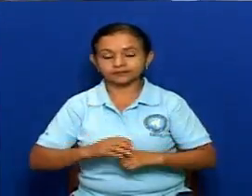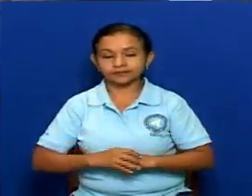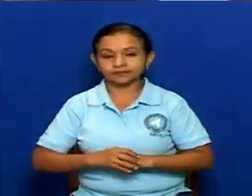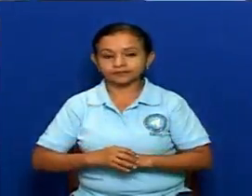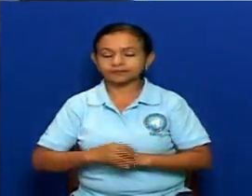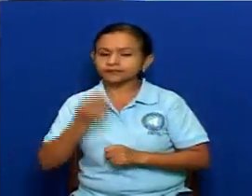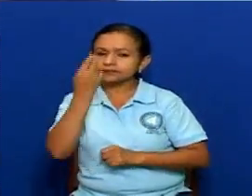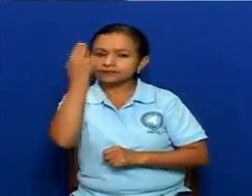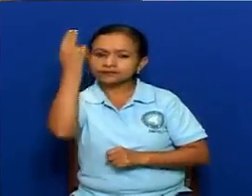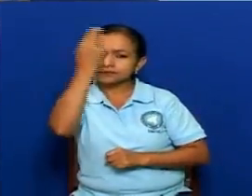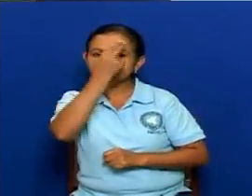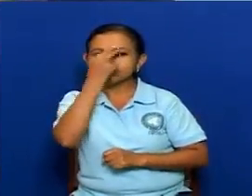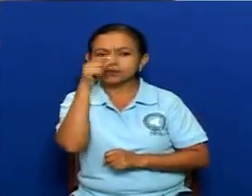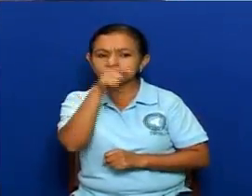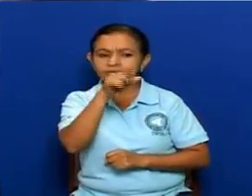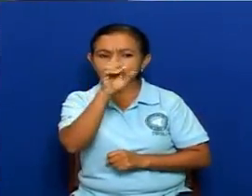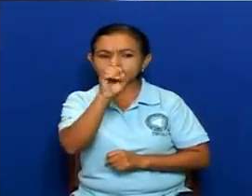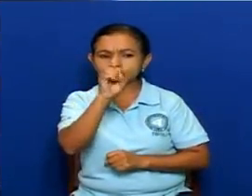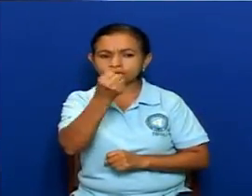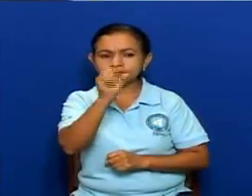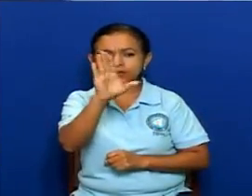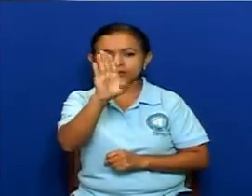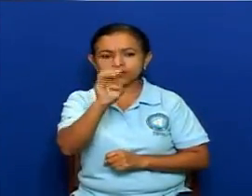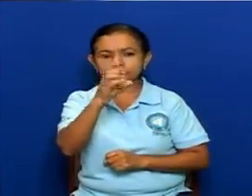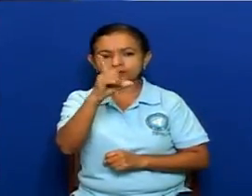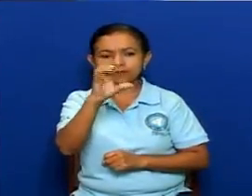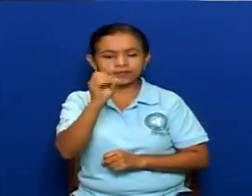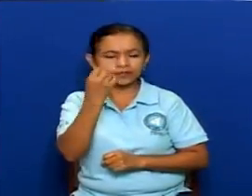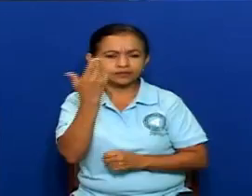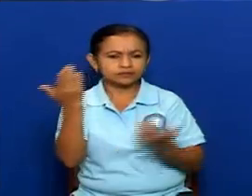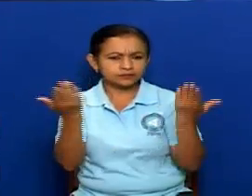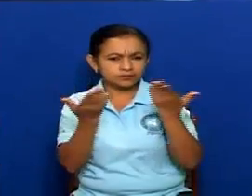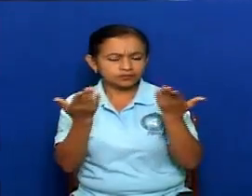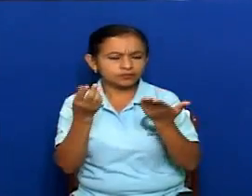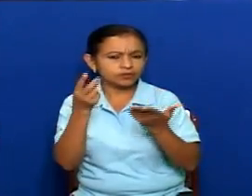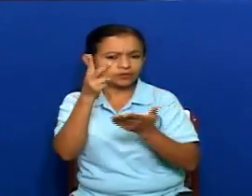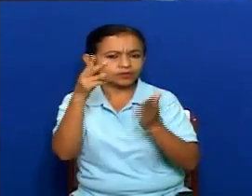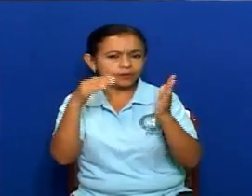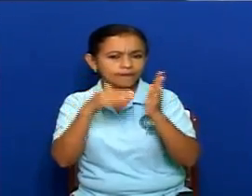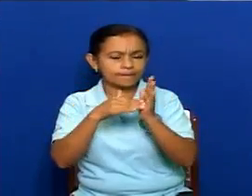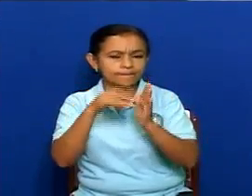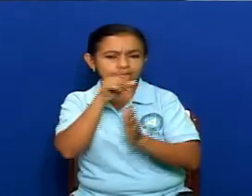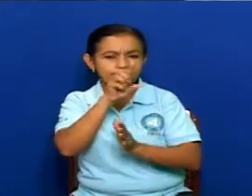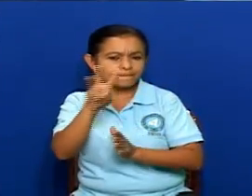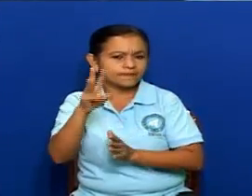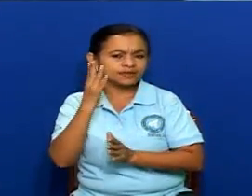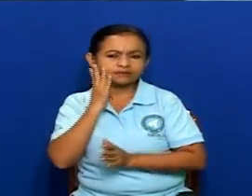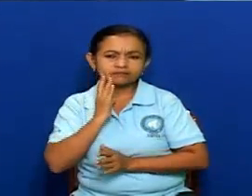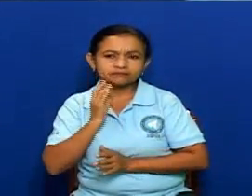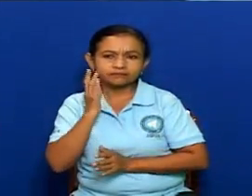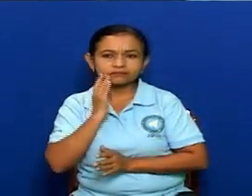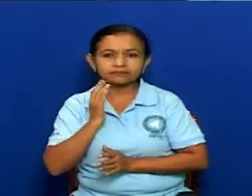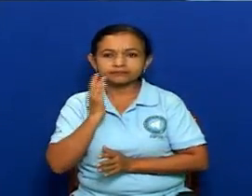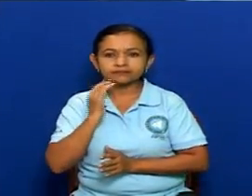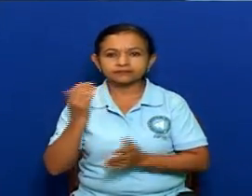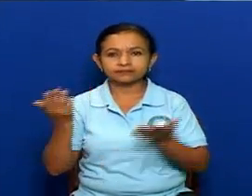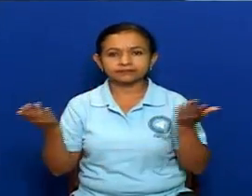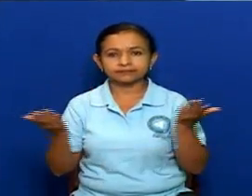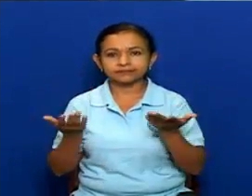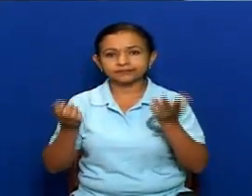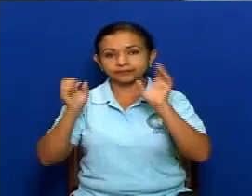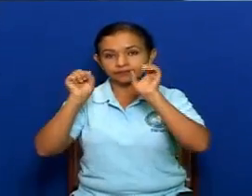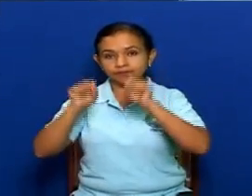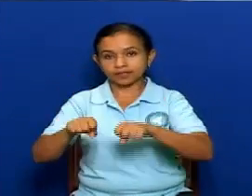Don Osvaldo, ¿cómo ha sido esta experiencia durante el 2013? ¿Cómo fue esta experiencia para